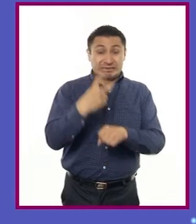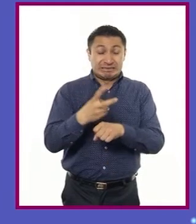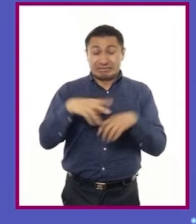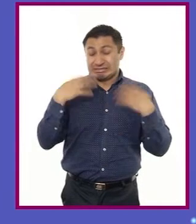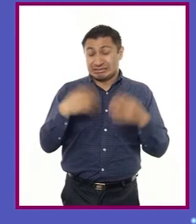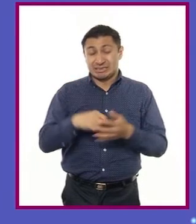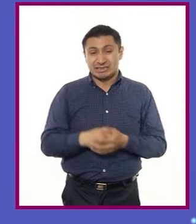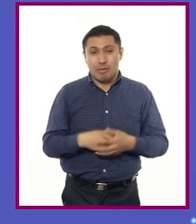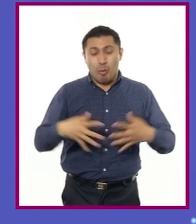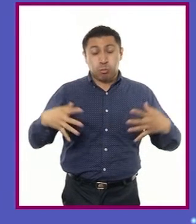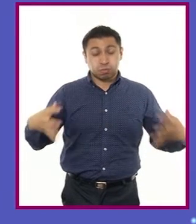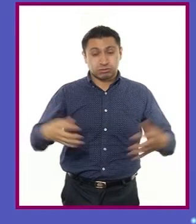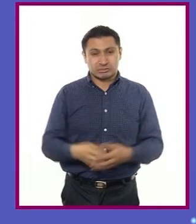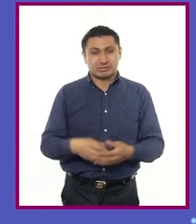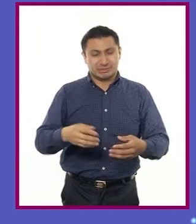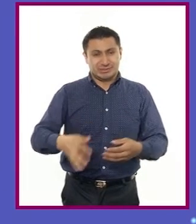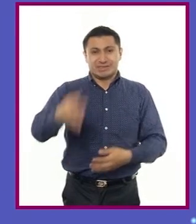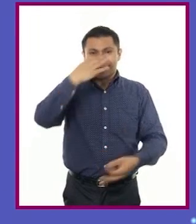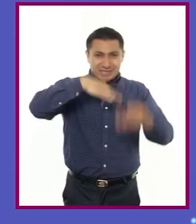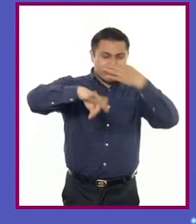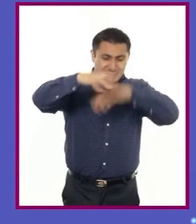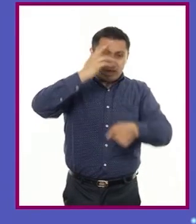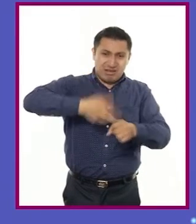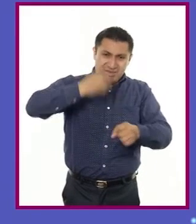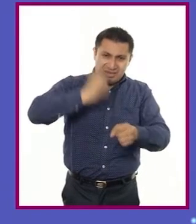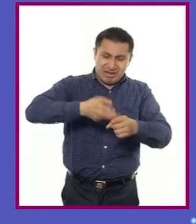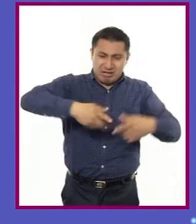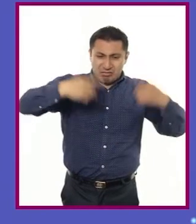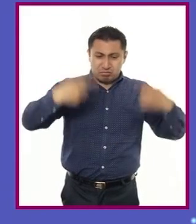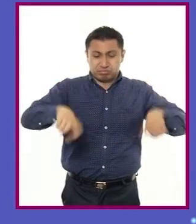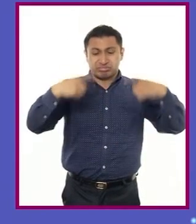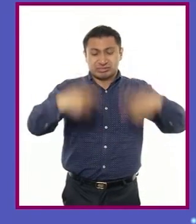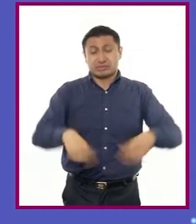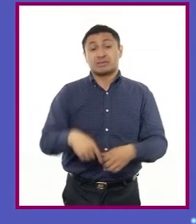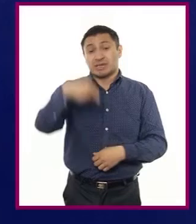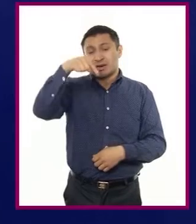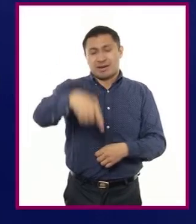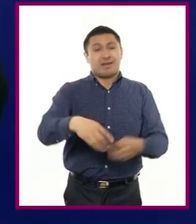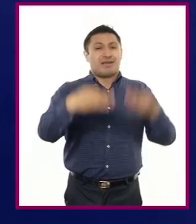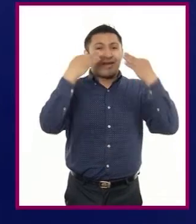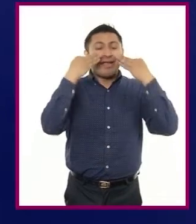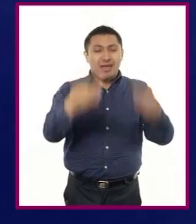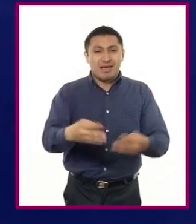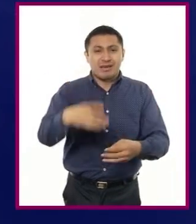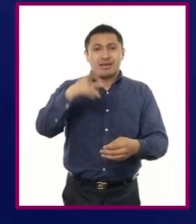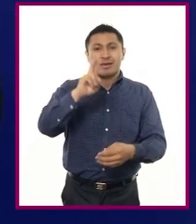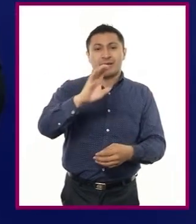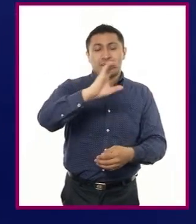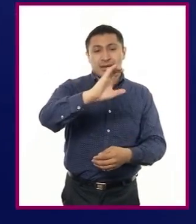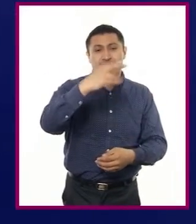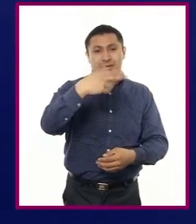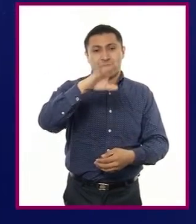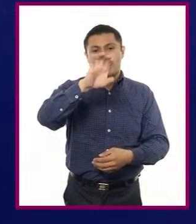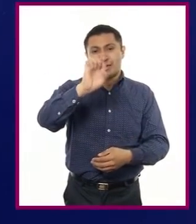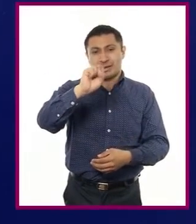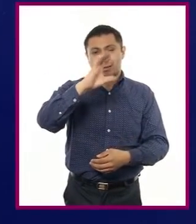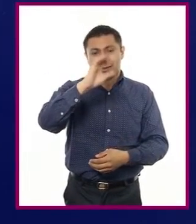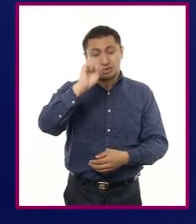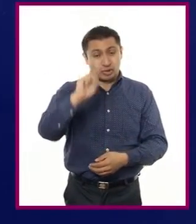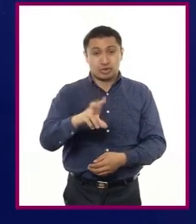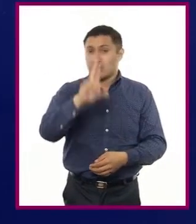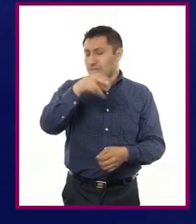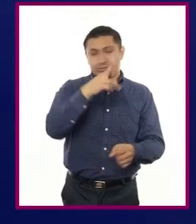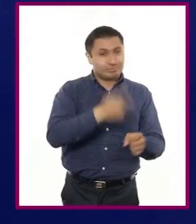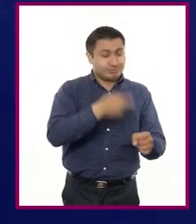Vamos a festejarlo con unos chescos y unos pastelitos. Aquí identificamos la palabra chescos en vez de refrescos y